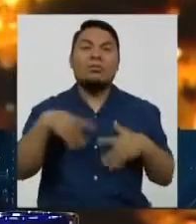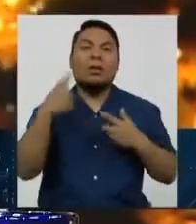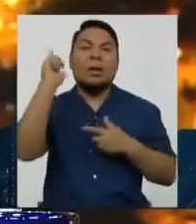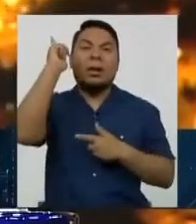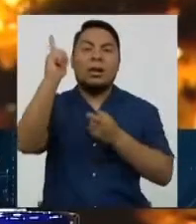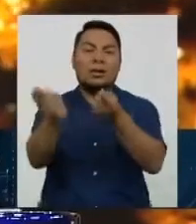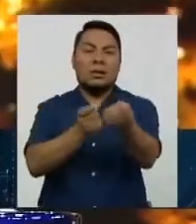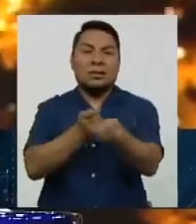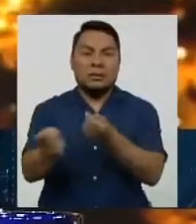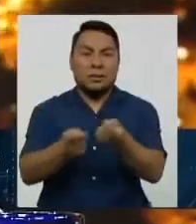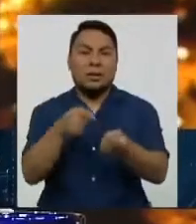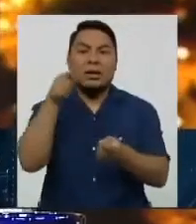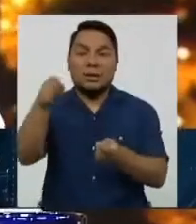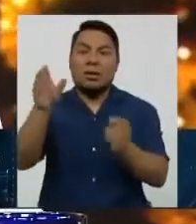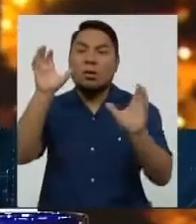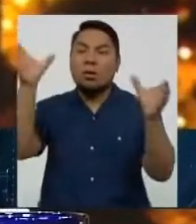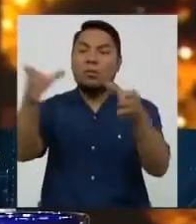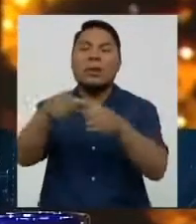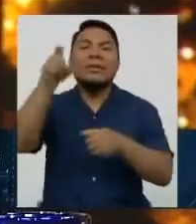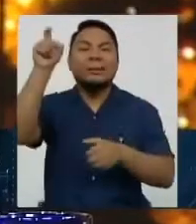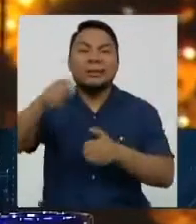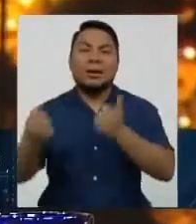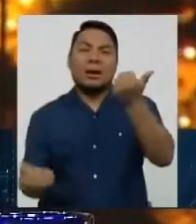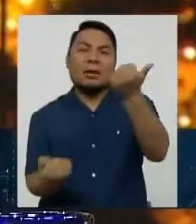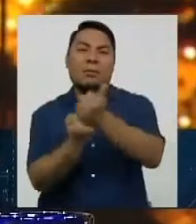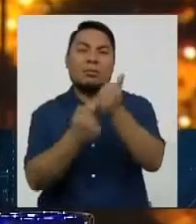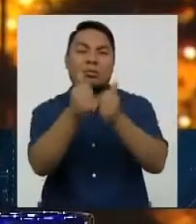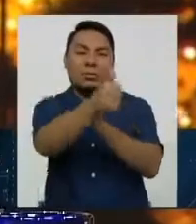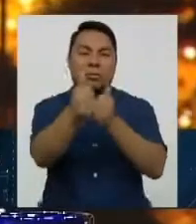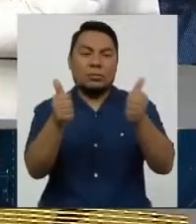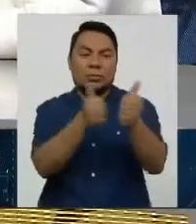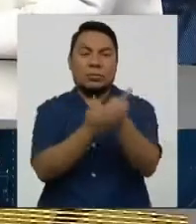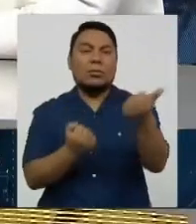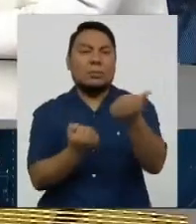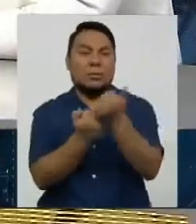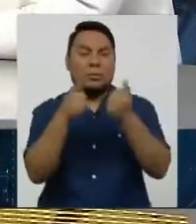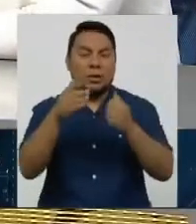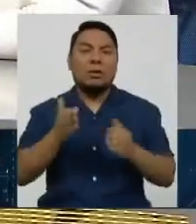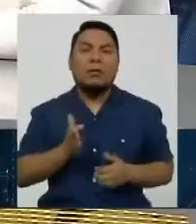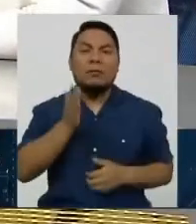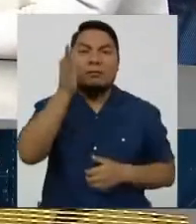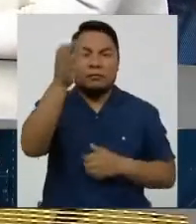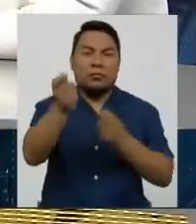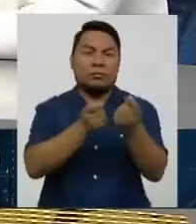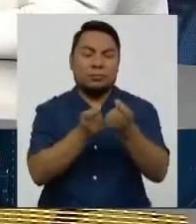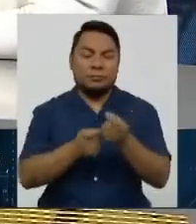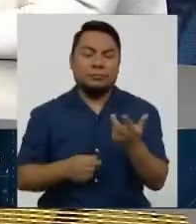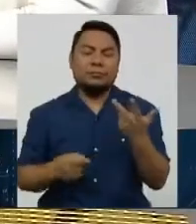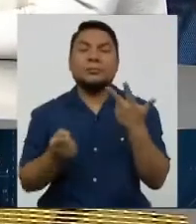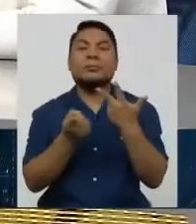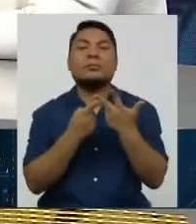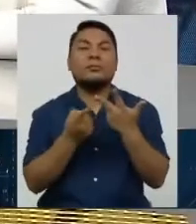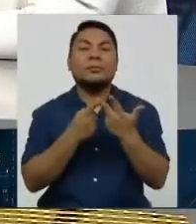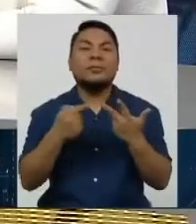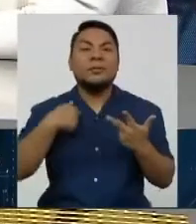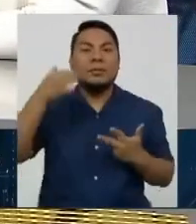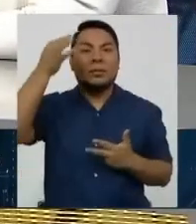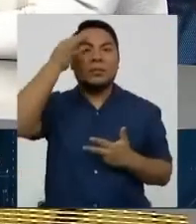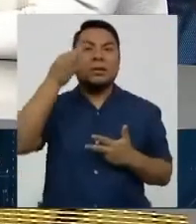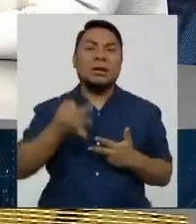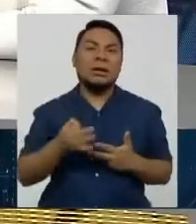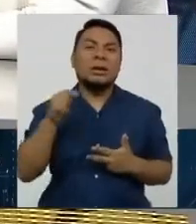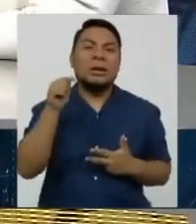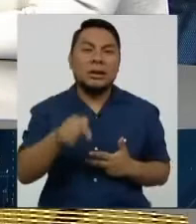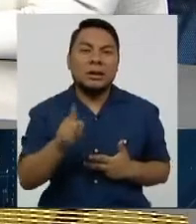y con este respaldo parlamentario que no puede estar en el balcón sino que tiene que sumarse a esta tarea y tercero sí creo que hay que recoger el clamor